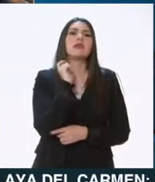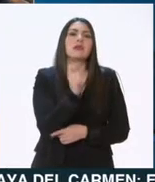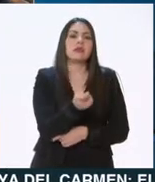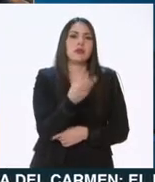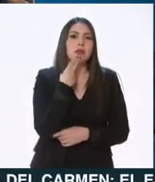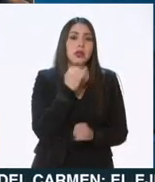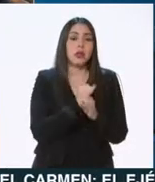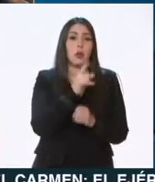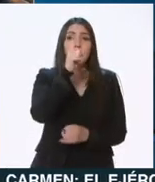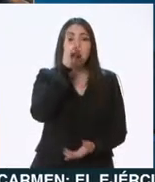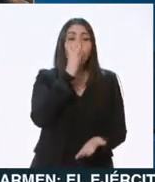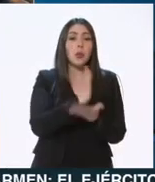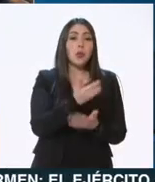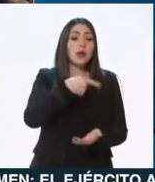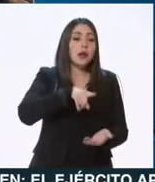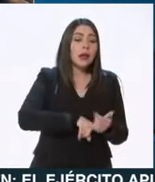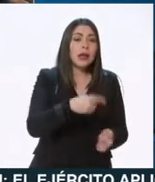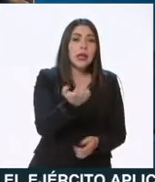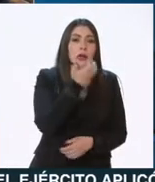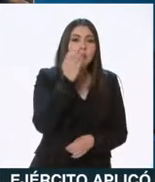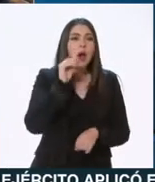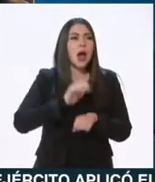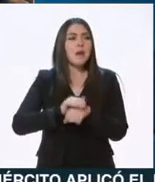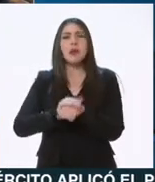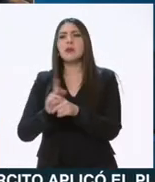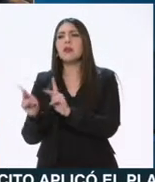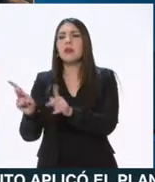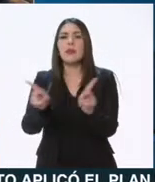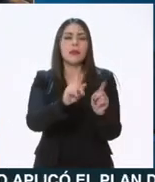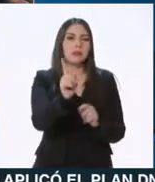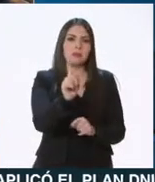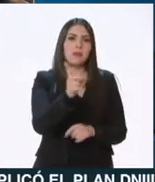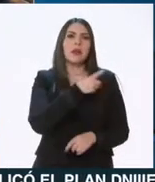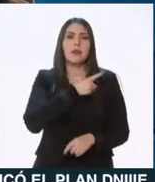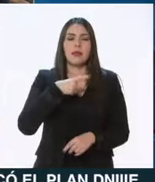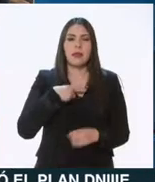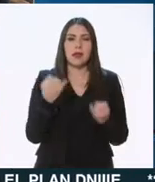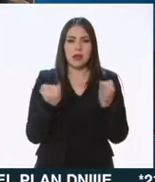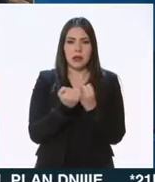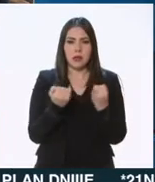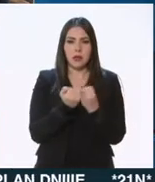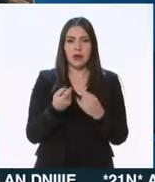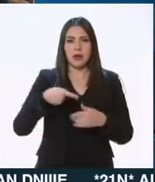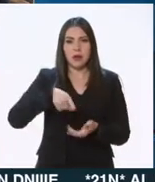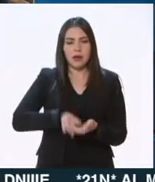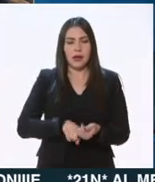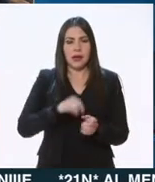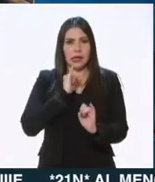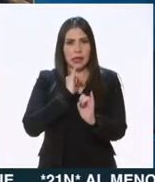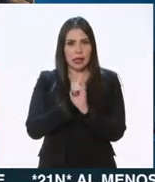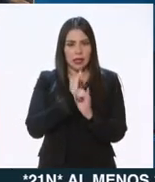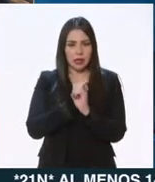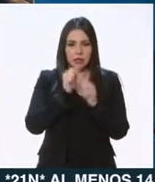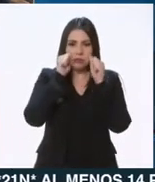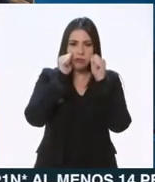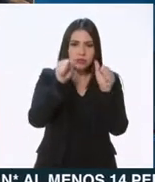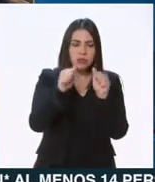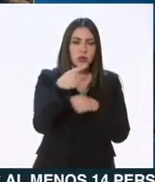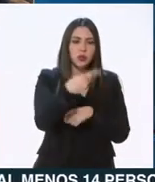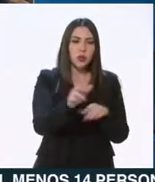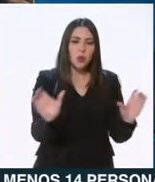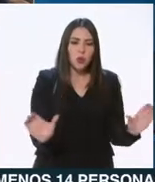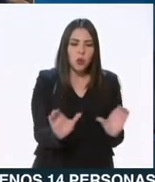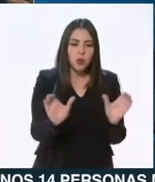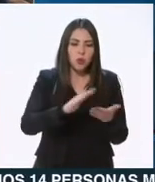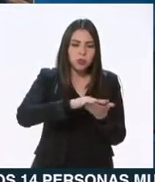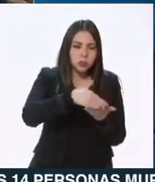física, que es lo que hacen dentro de la escuela o lo que comentan con sus amigos, sino también a través del mundo digital. Esto es en la computadora, en